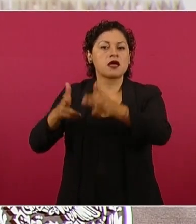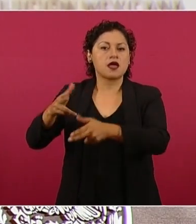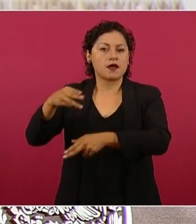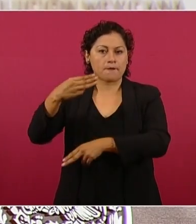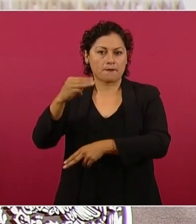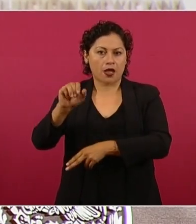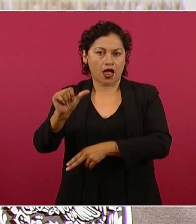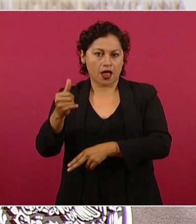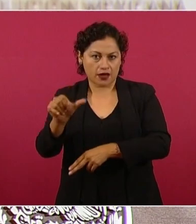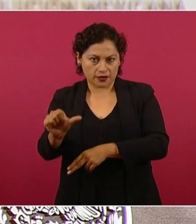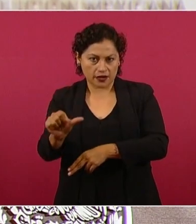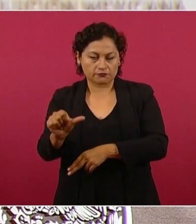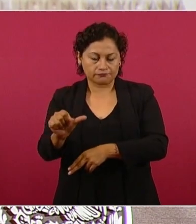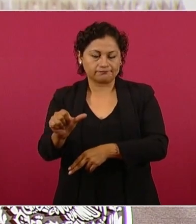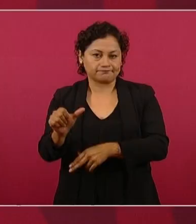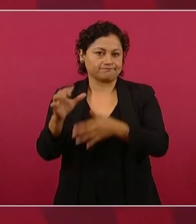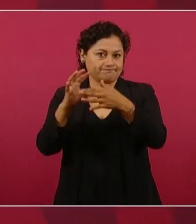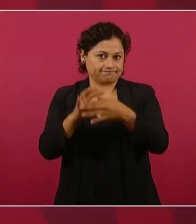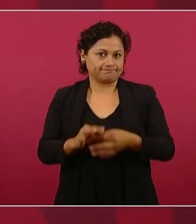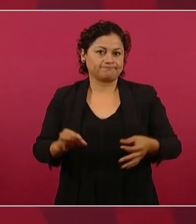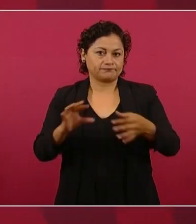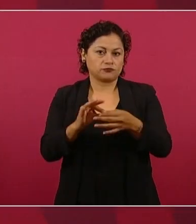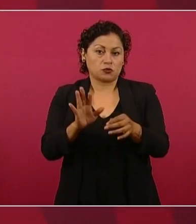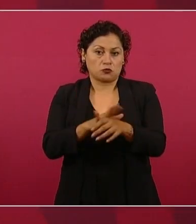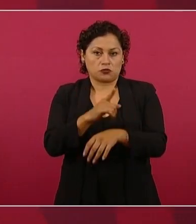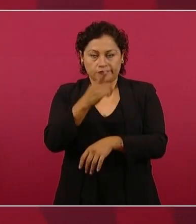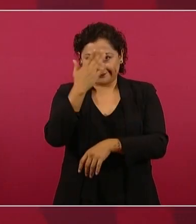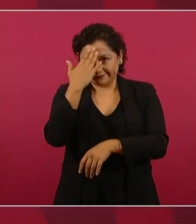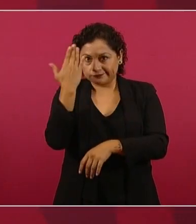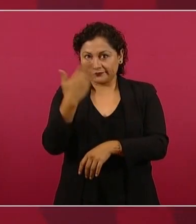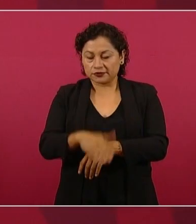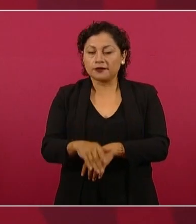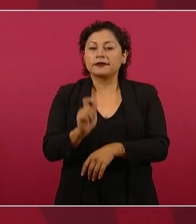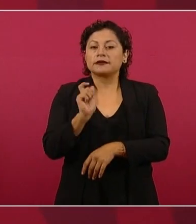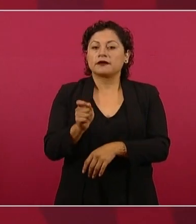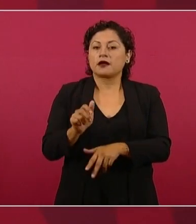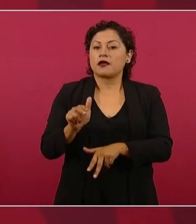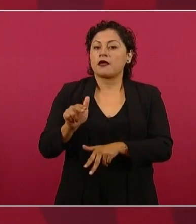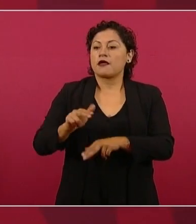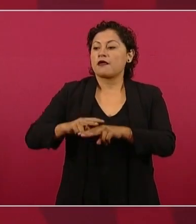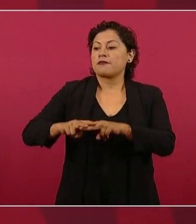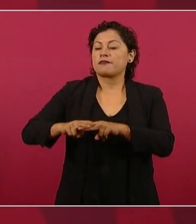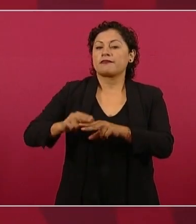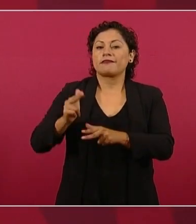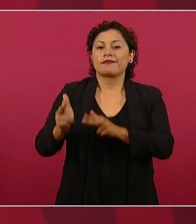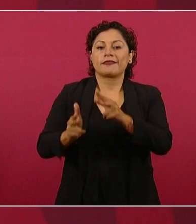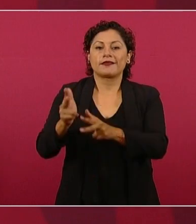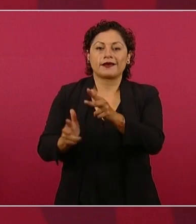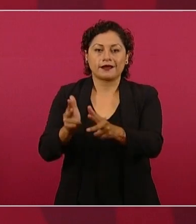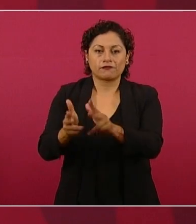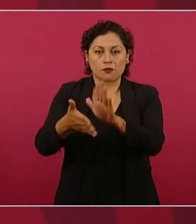al mismo tiempo que se está construyendo el tren, se están